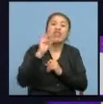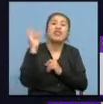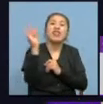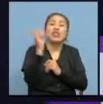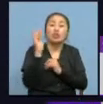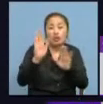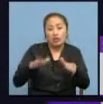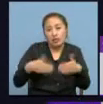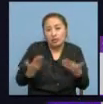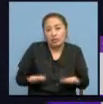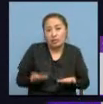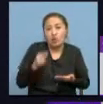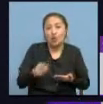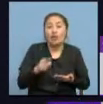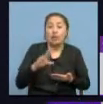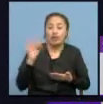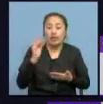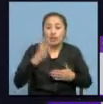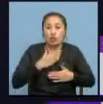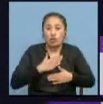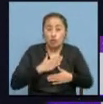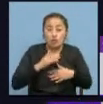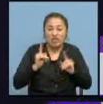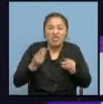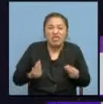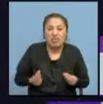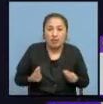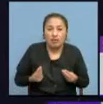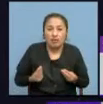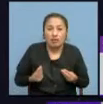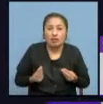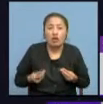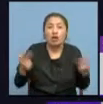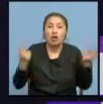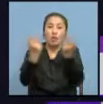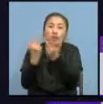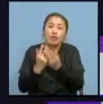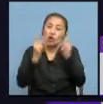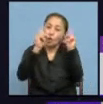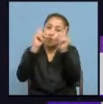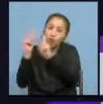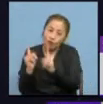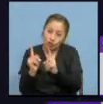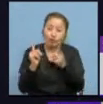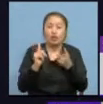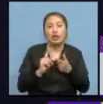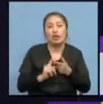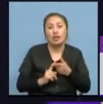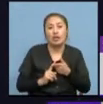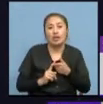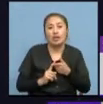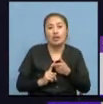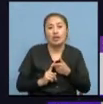y entonces en asumir la rectoría implica también hablar con los docentes, hablar con